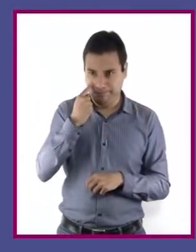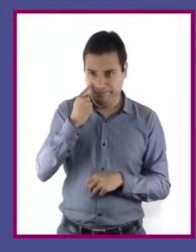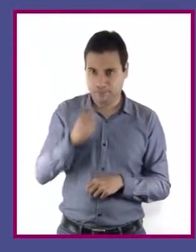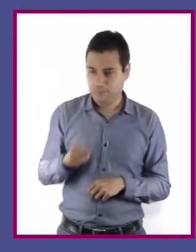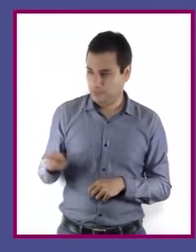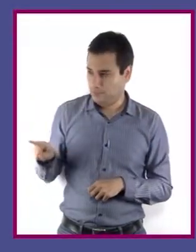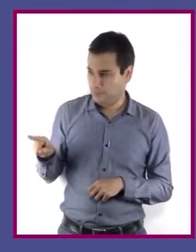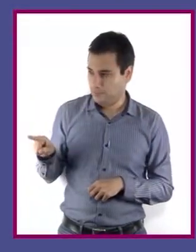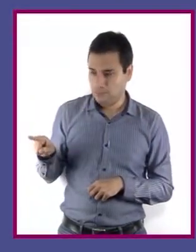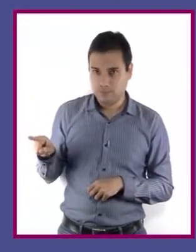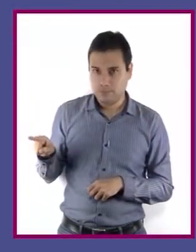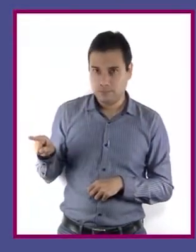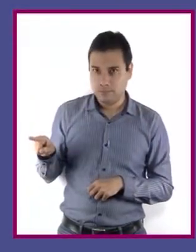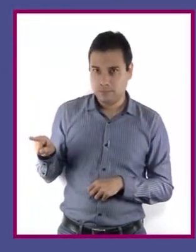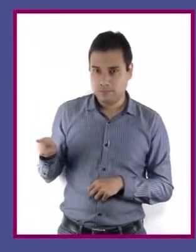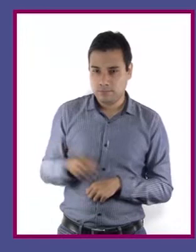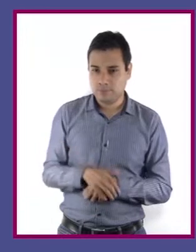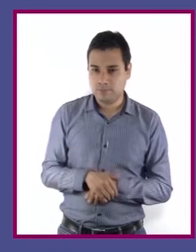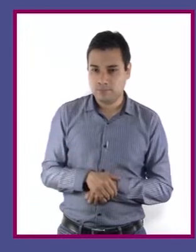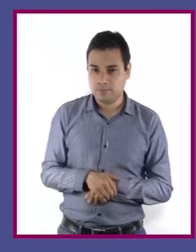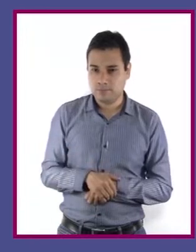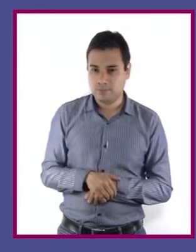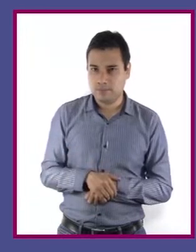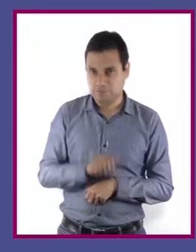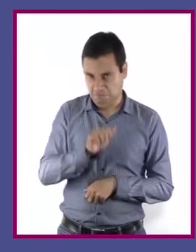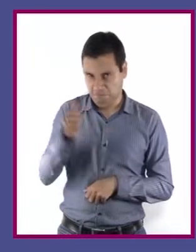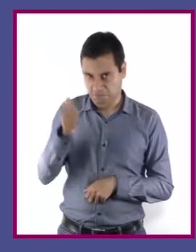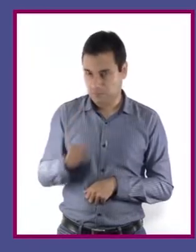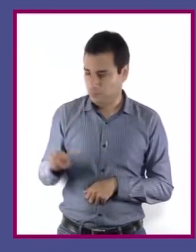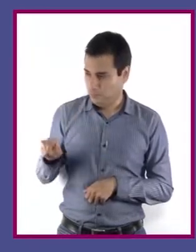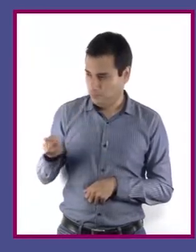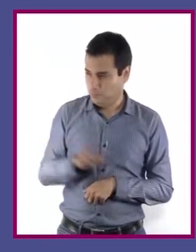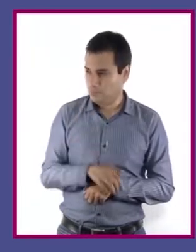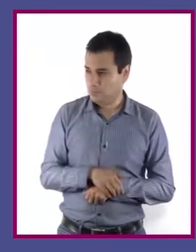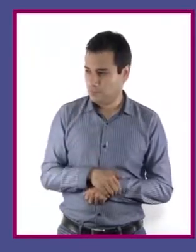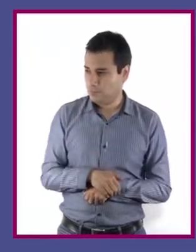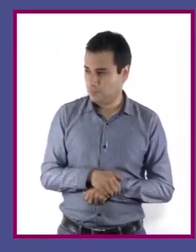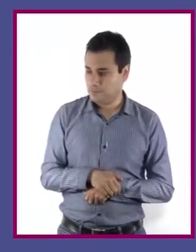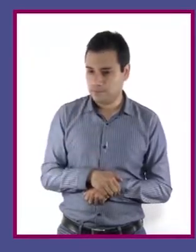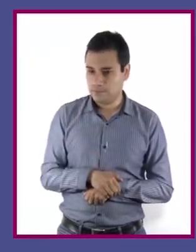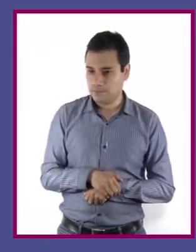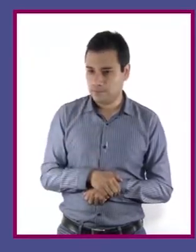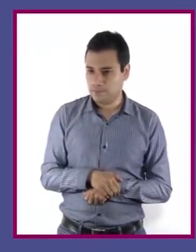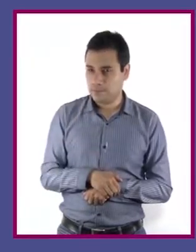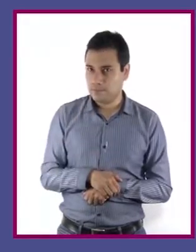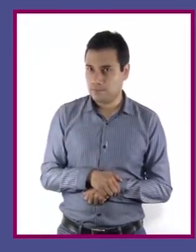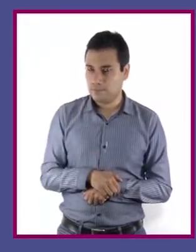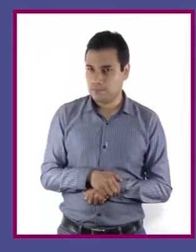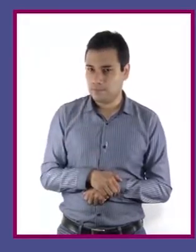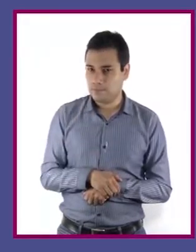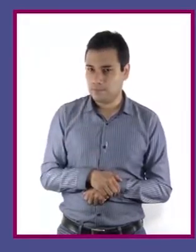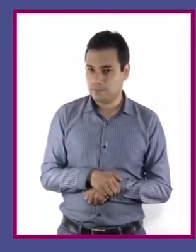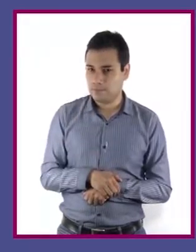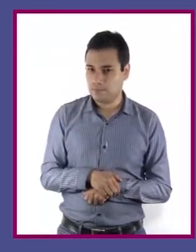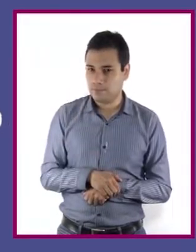guión teatral ayuda a... El tono de voz y el lenguaje influye en la puesta en escena,